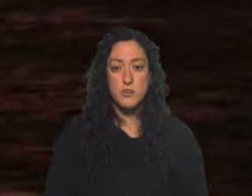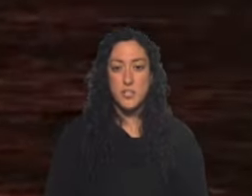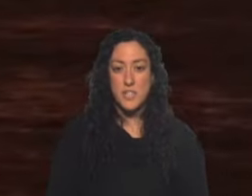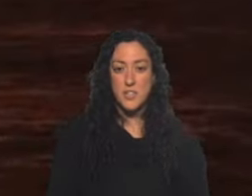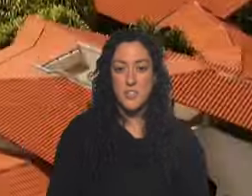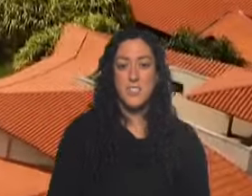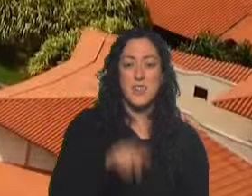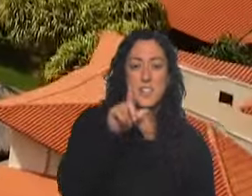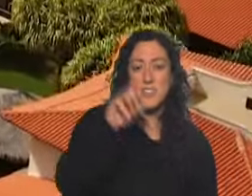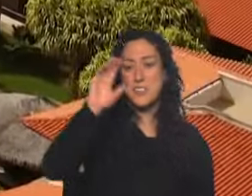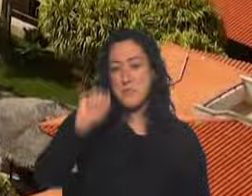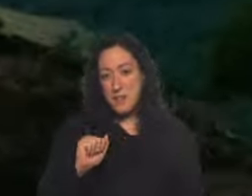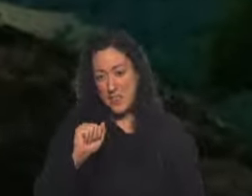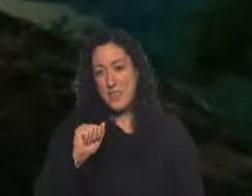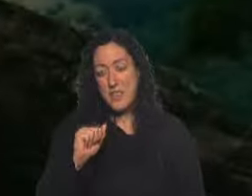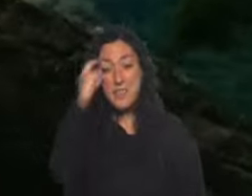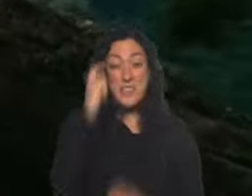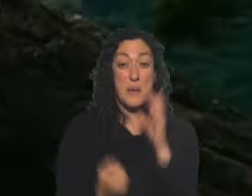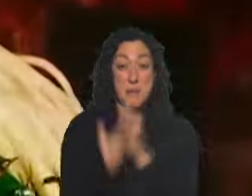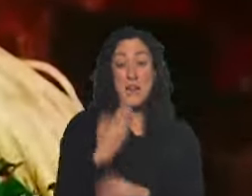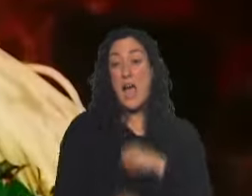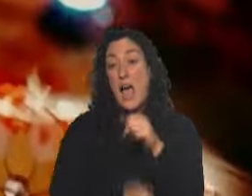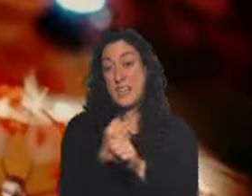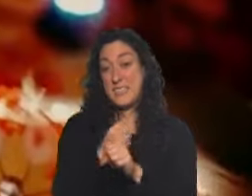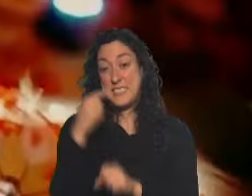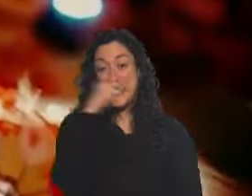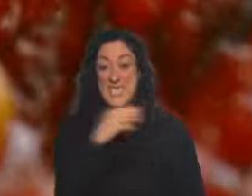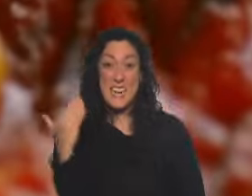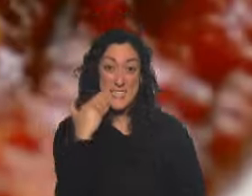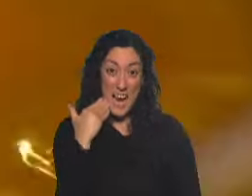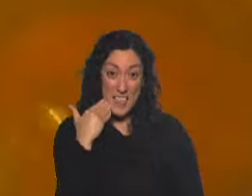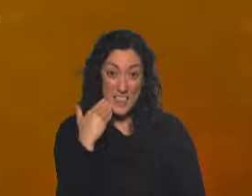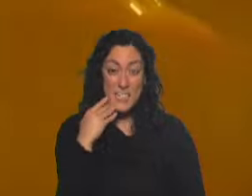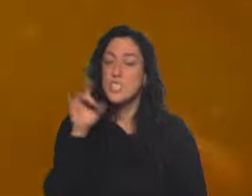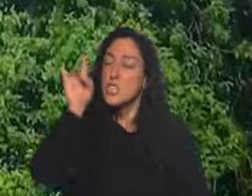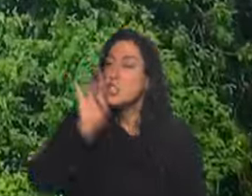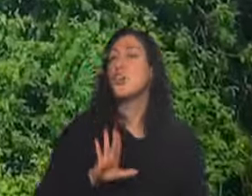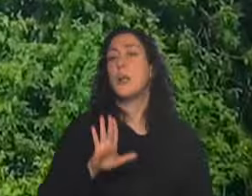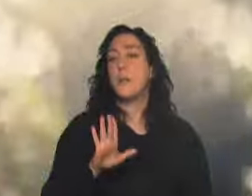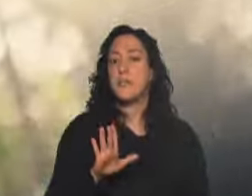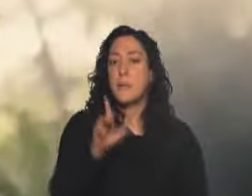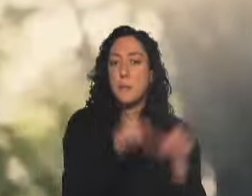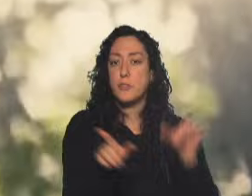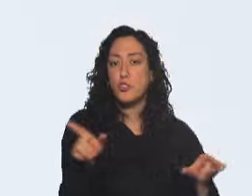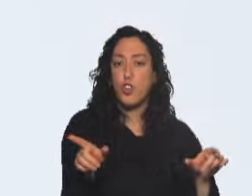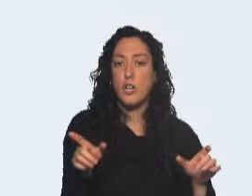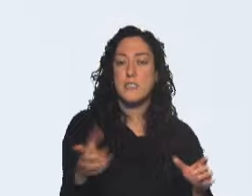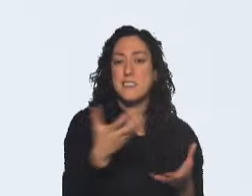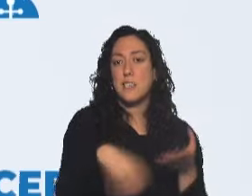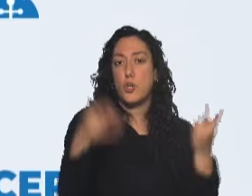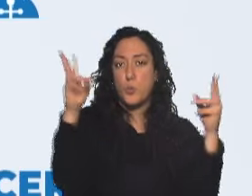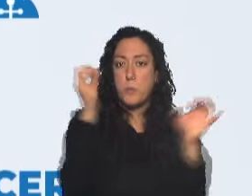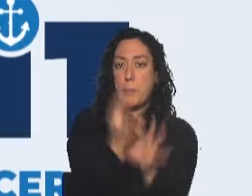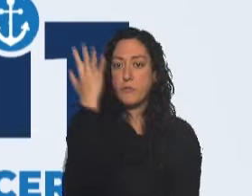martes abre sus puertas de 10 de la mañana a 19 y es exclusivamente para profesionales del sector.